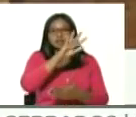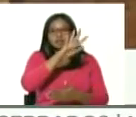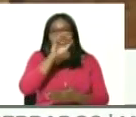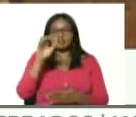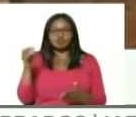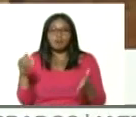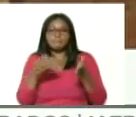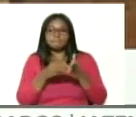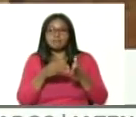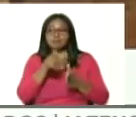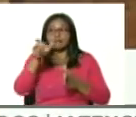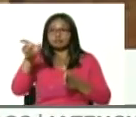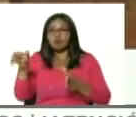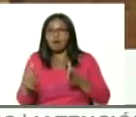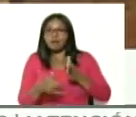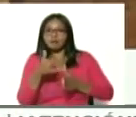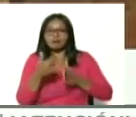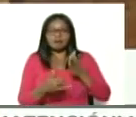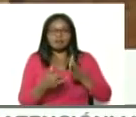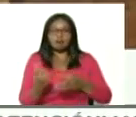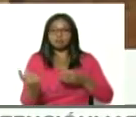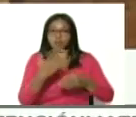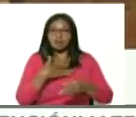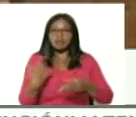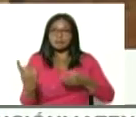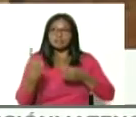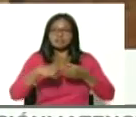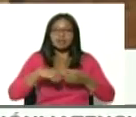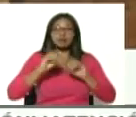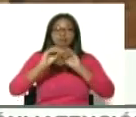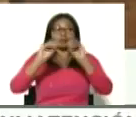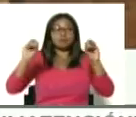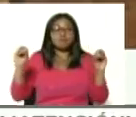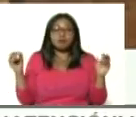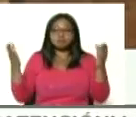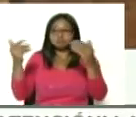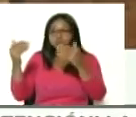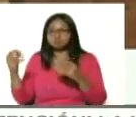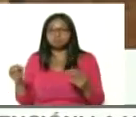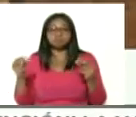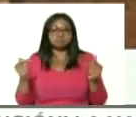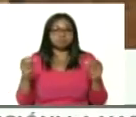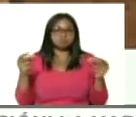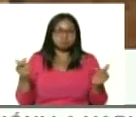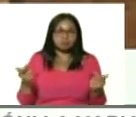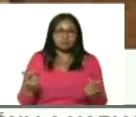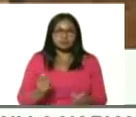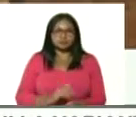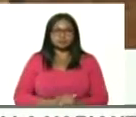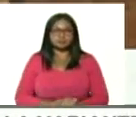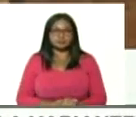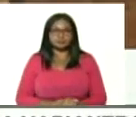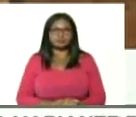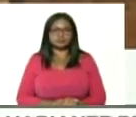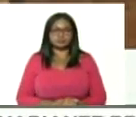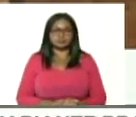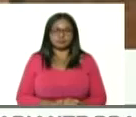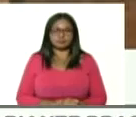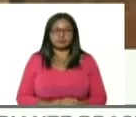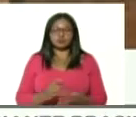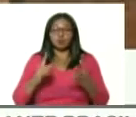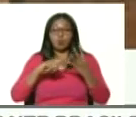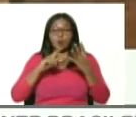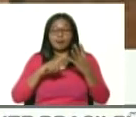4.500.000 venezolanos y venezolanas y ahora hay que empezar a convocarlos, a activarlos, a movilizarlos. Cuarta